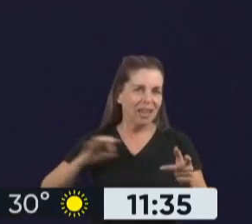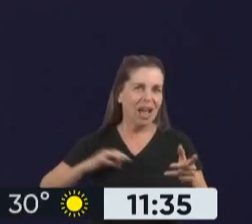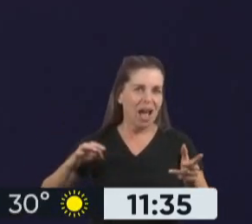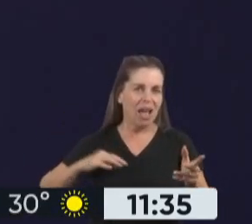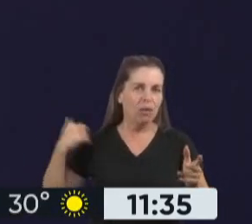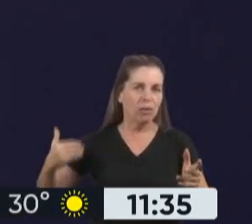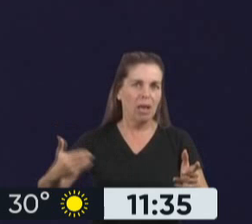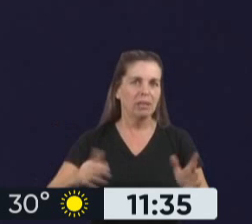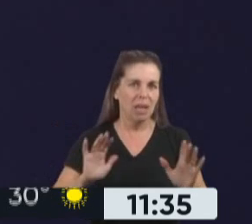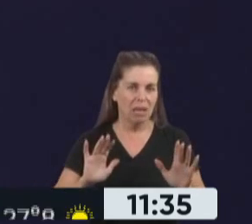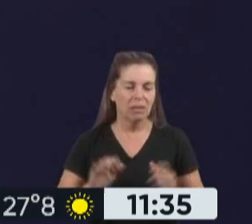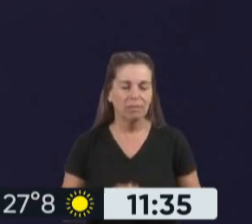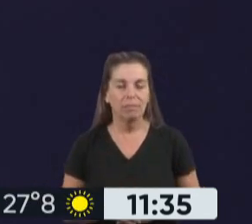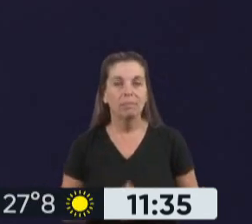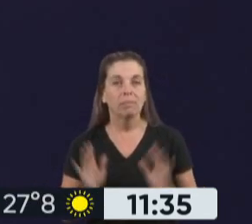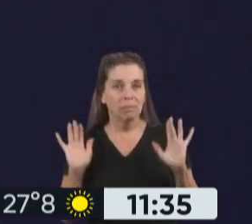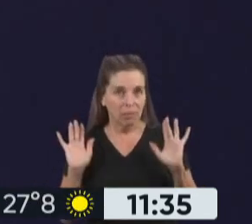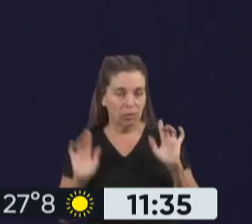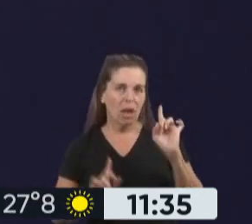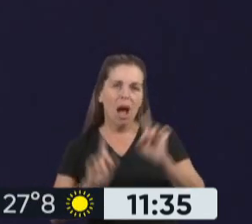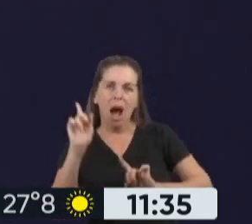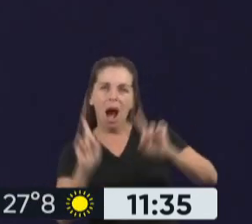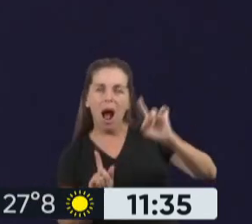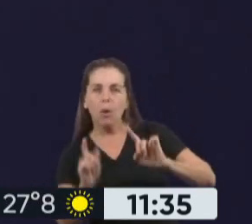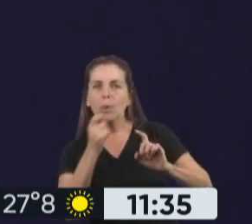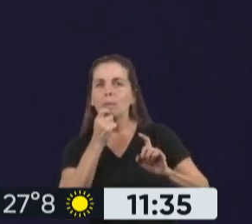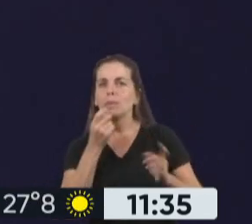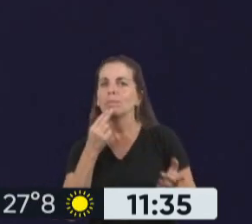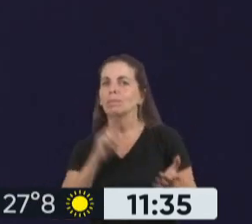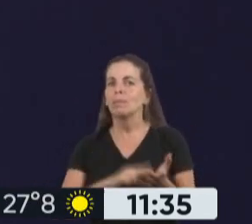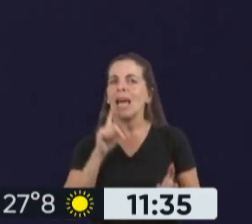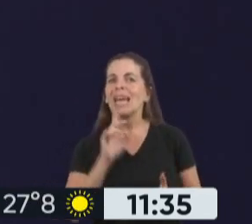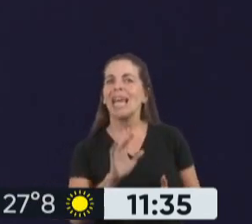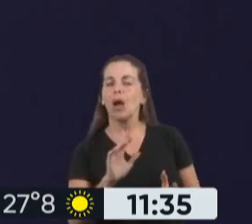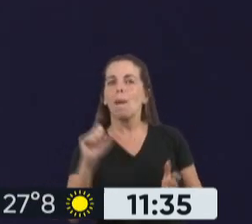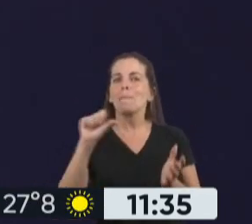que algunas variables tiendan